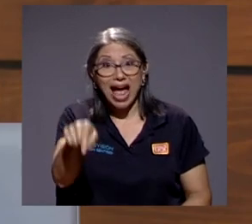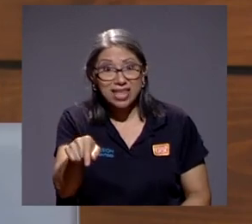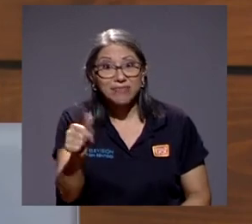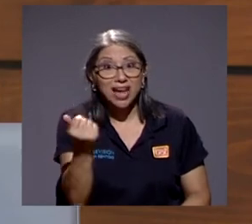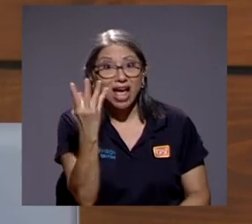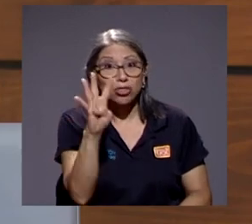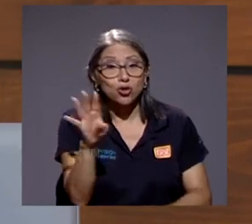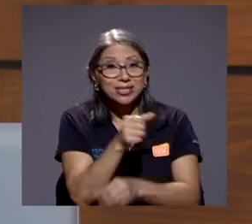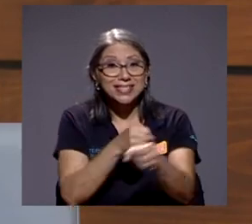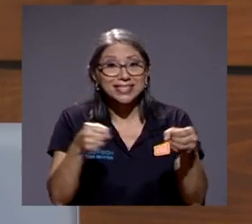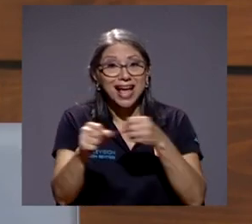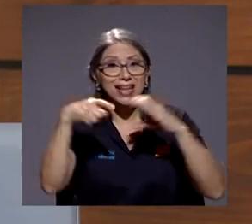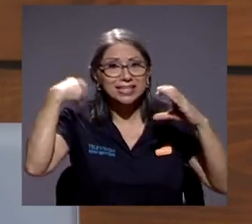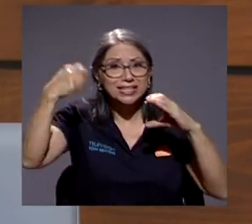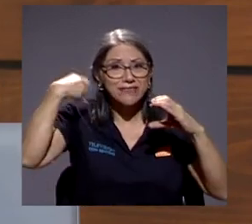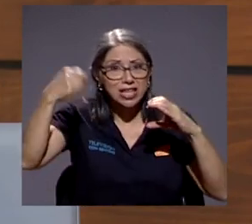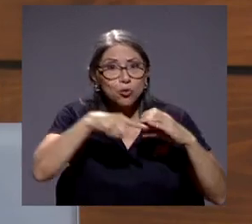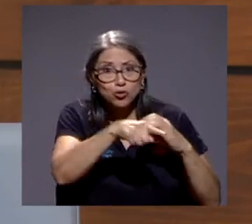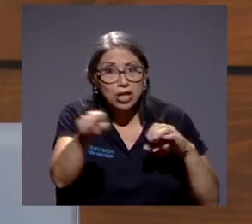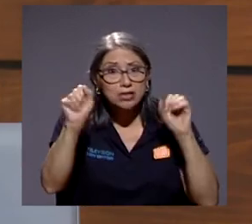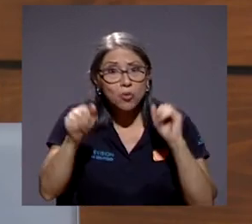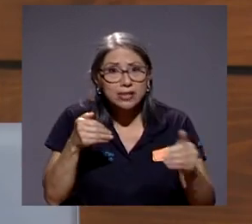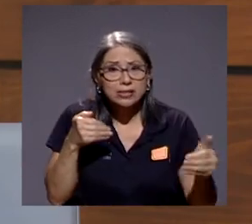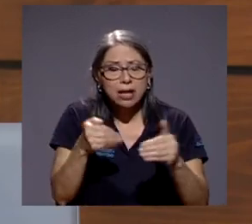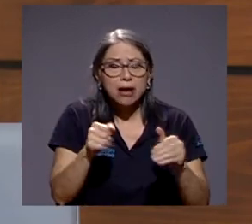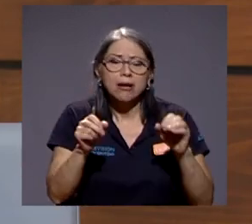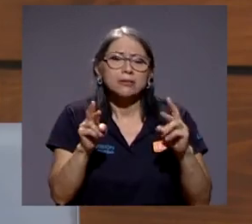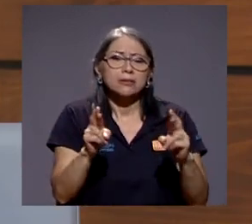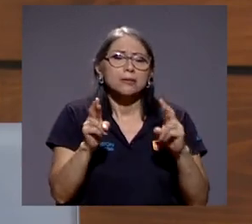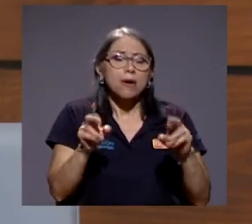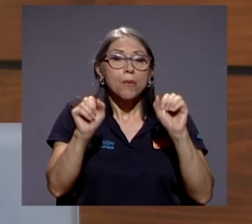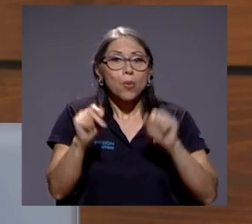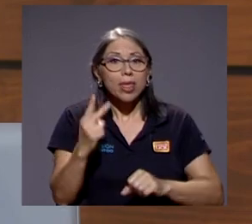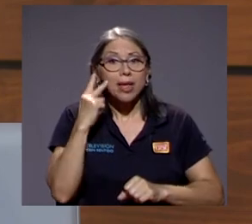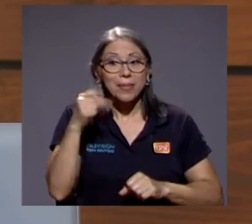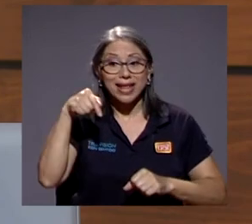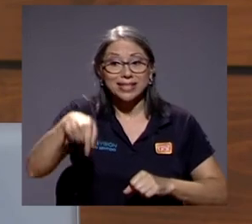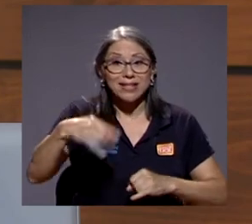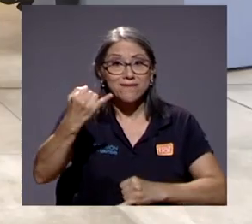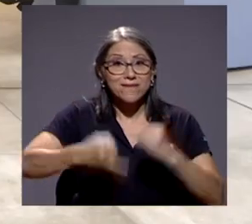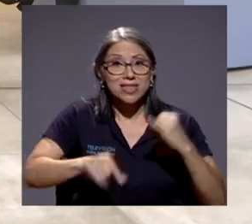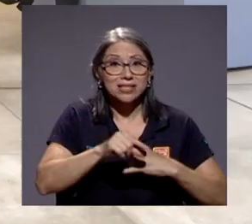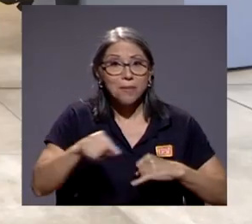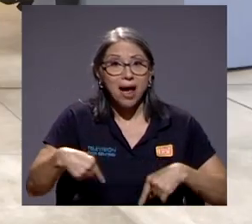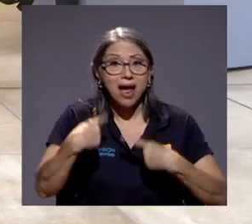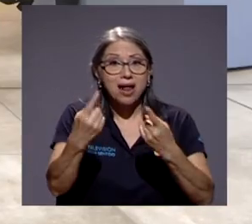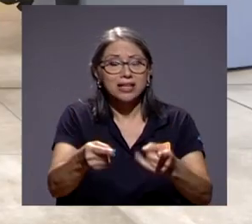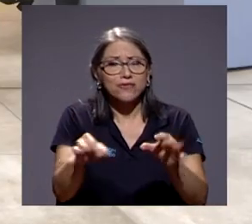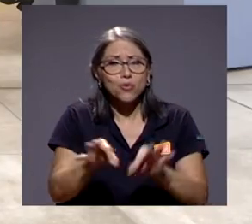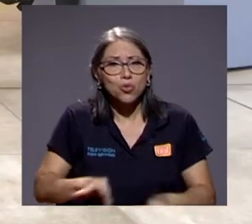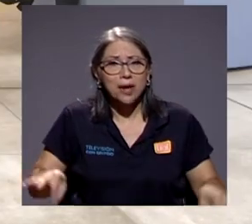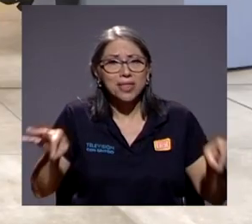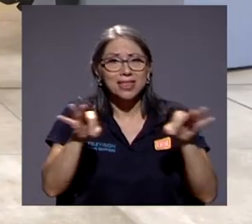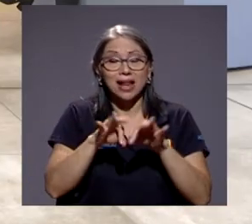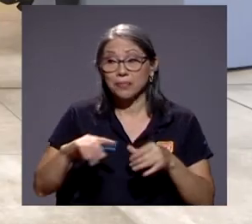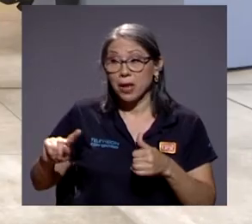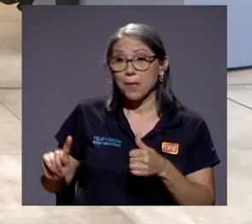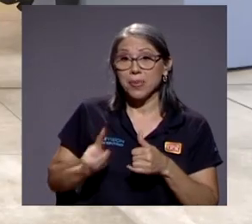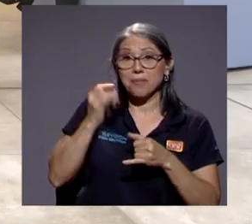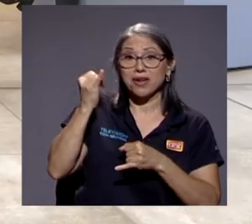y ojalá que la puedan ver de verdad este fin de semana es fundamental el fin del primer fin de semana es